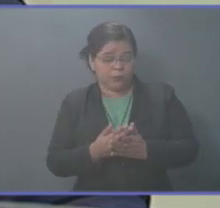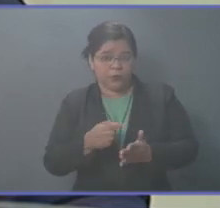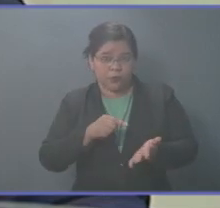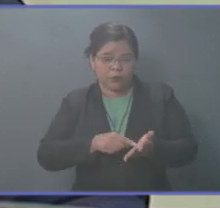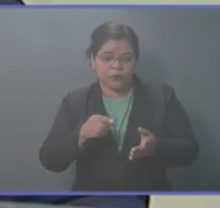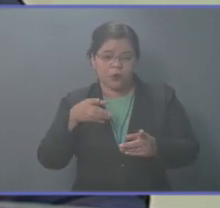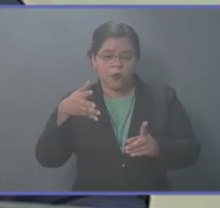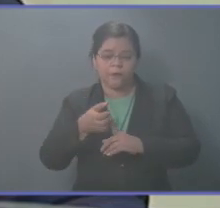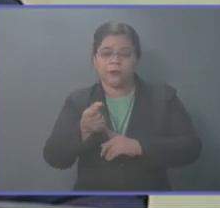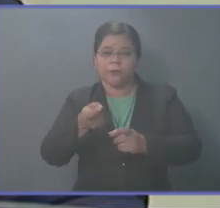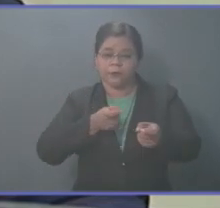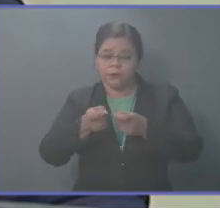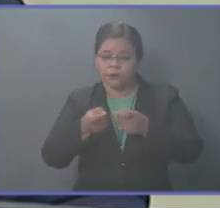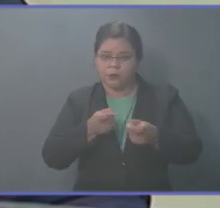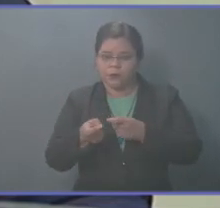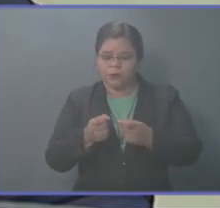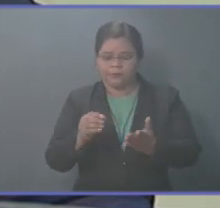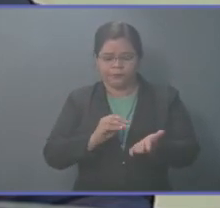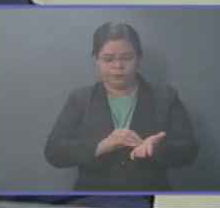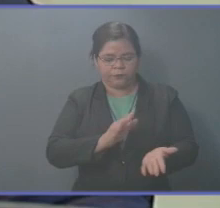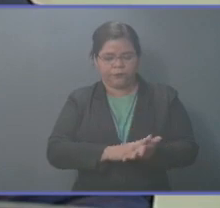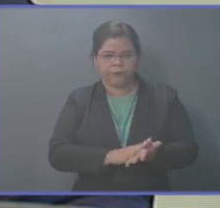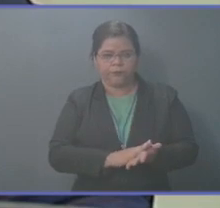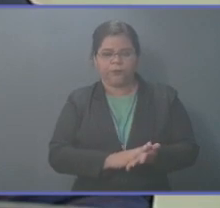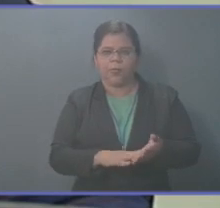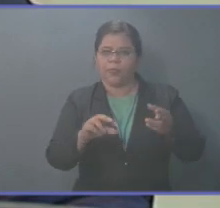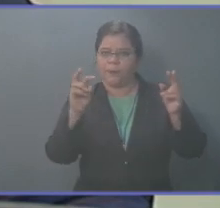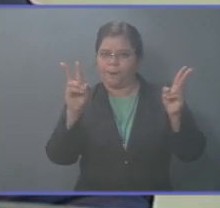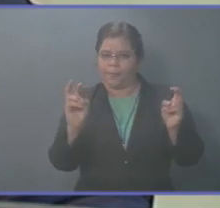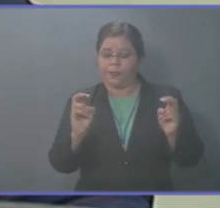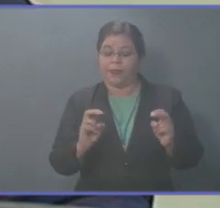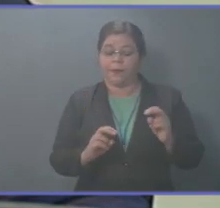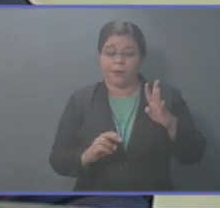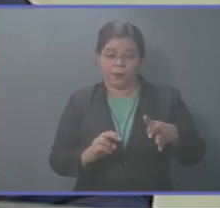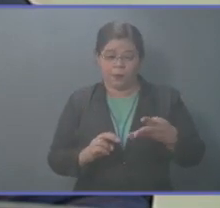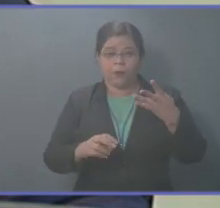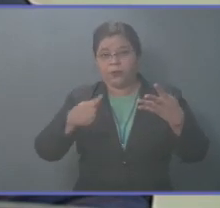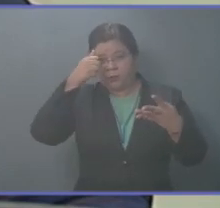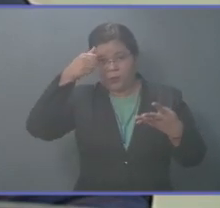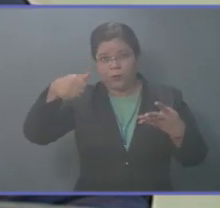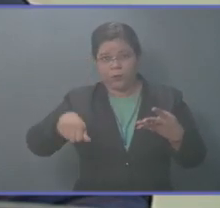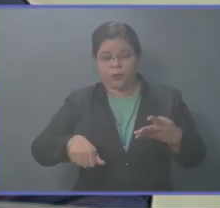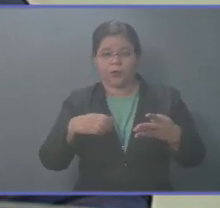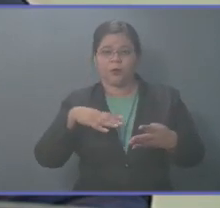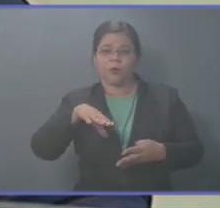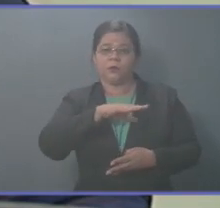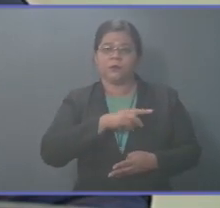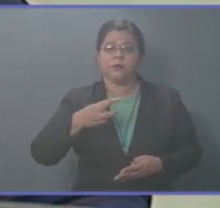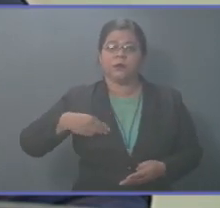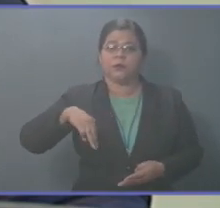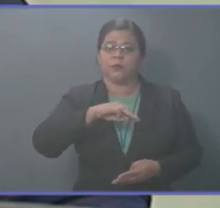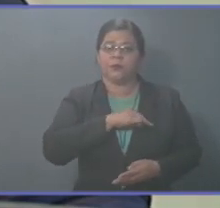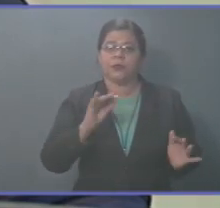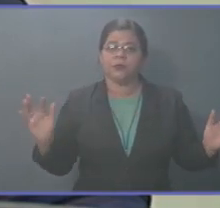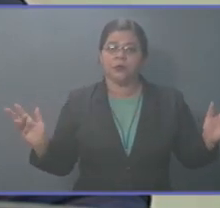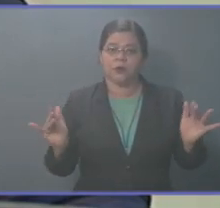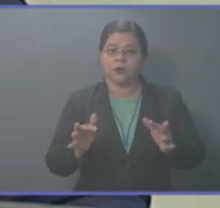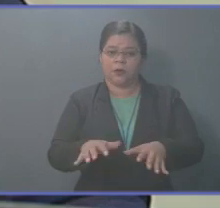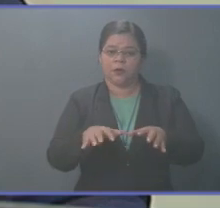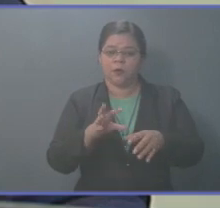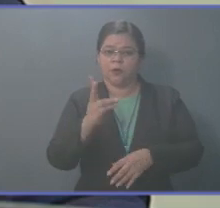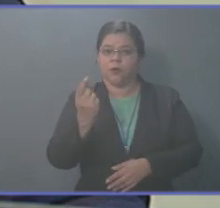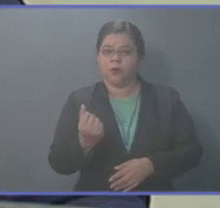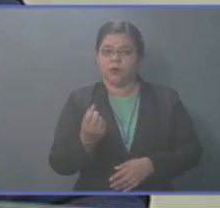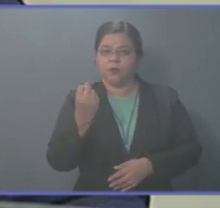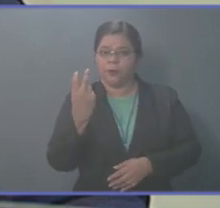control establecen lo que sigue. Entre comillas, punto 4 del acuerdo emitido por el Consejo de Ministros en la sesión número